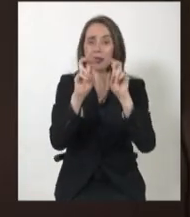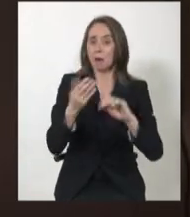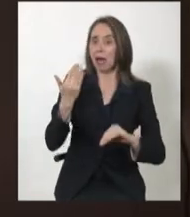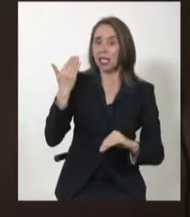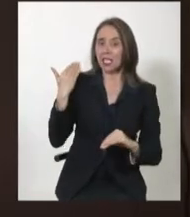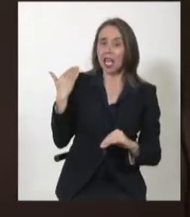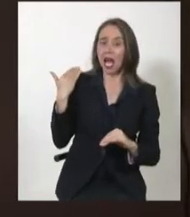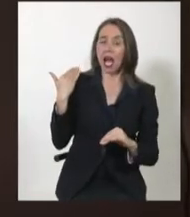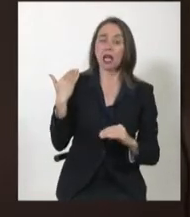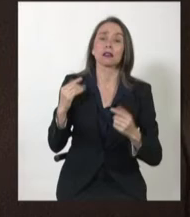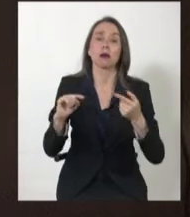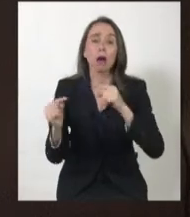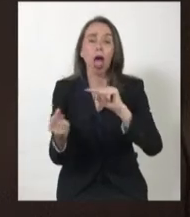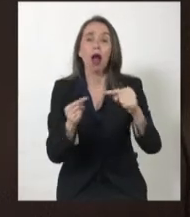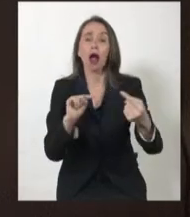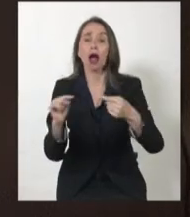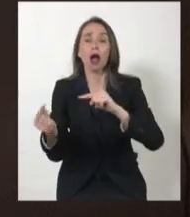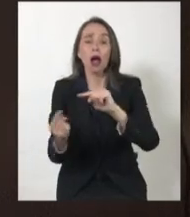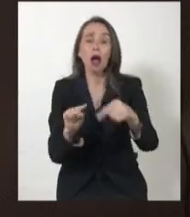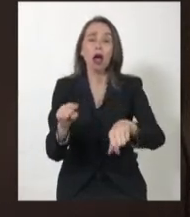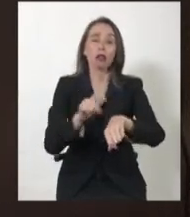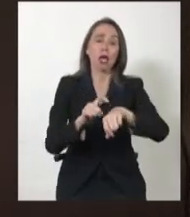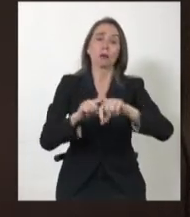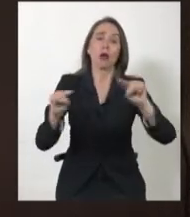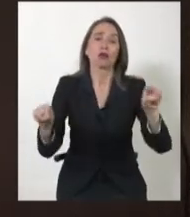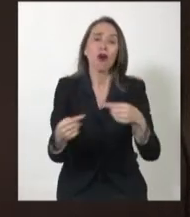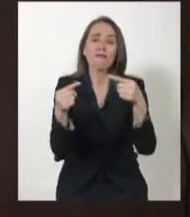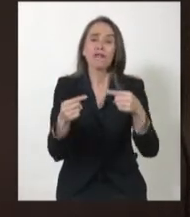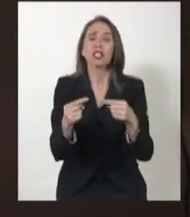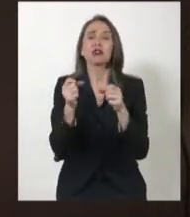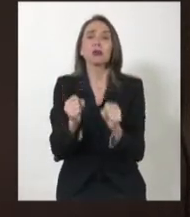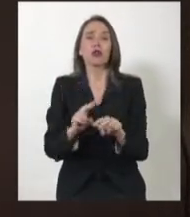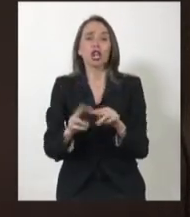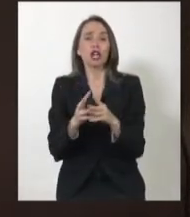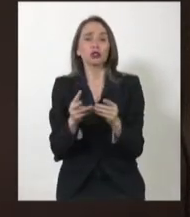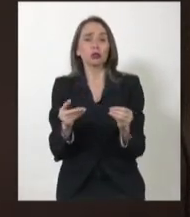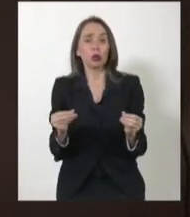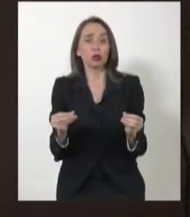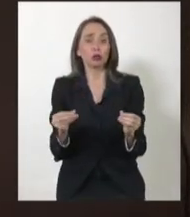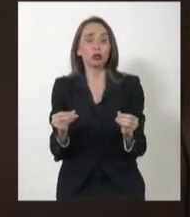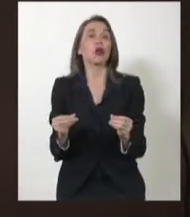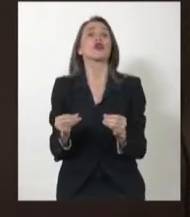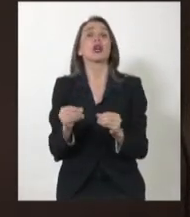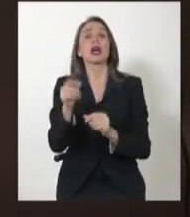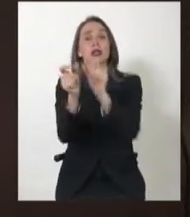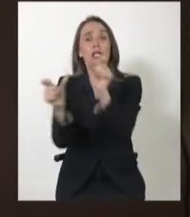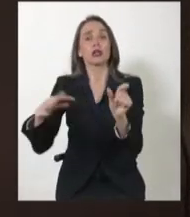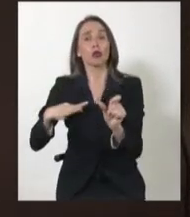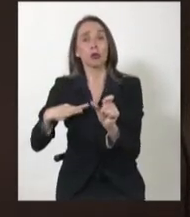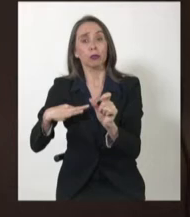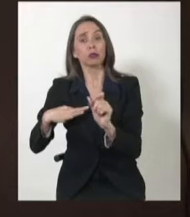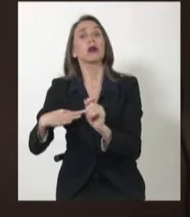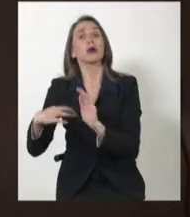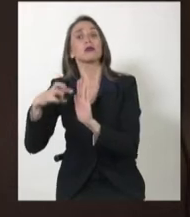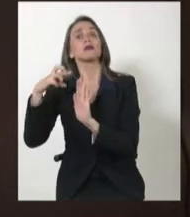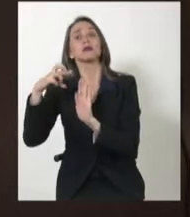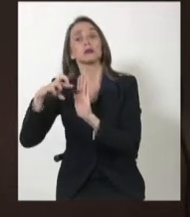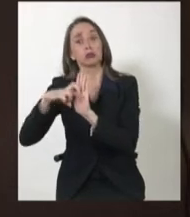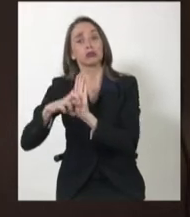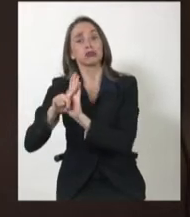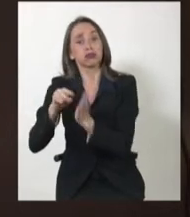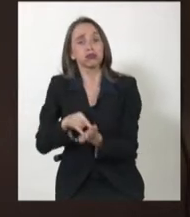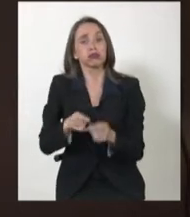tanto desgaste de tiempo, tanto conflicto, podría haberse solucionado con una iniciativa legislativa. Y también hay